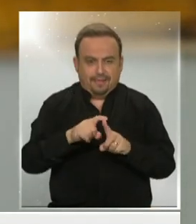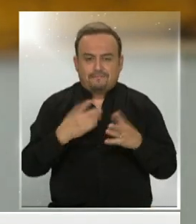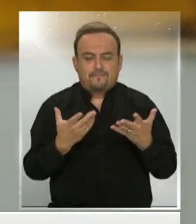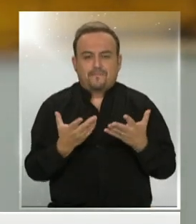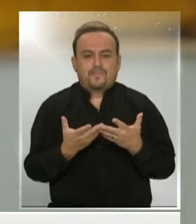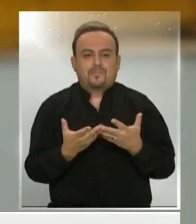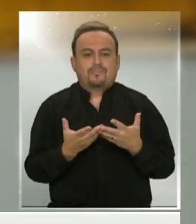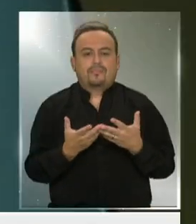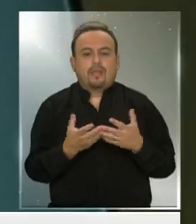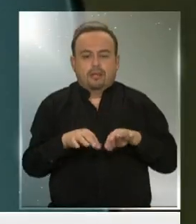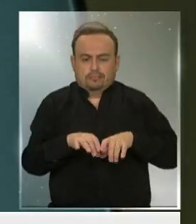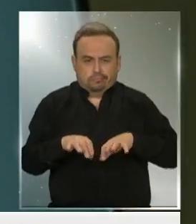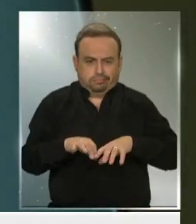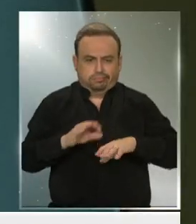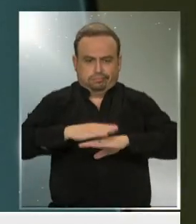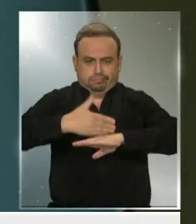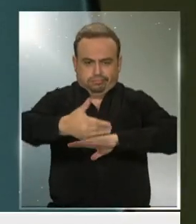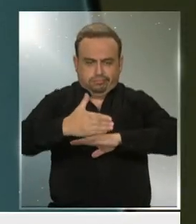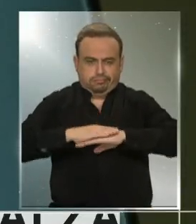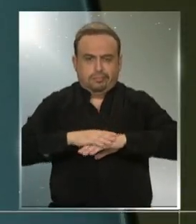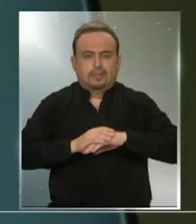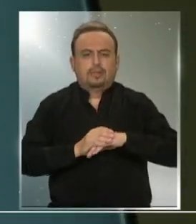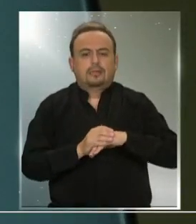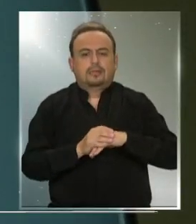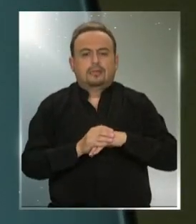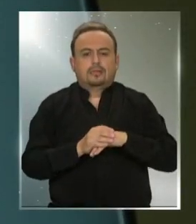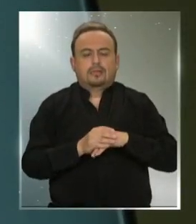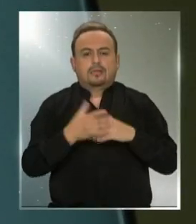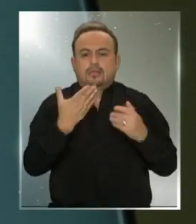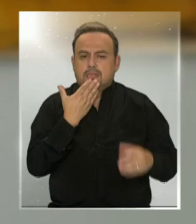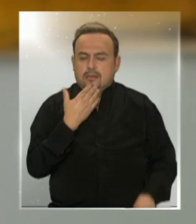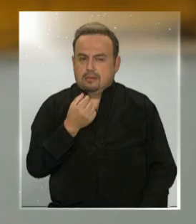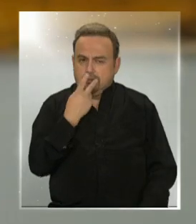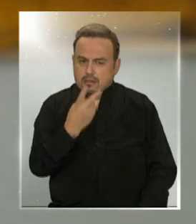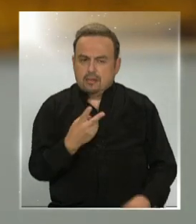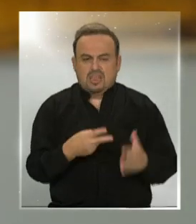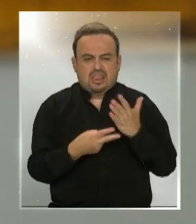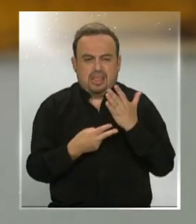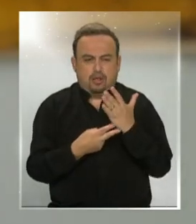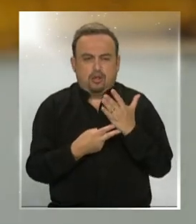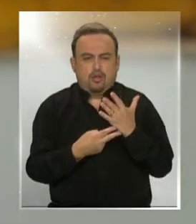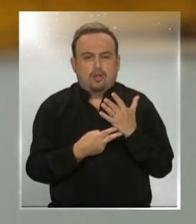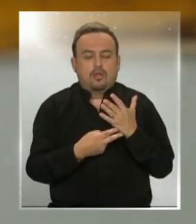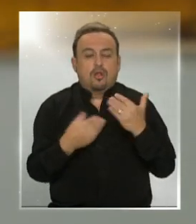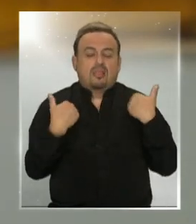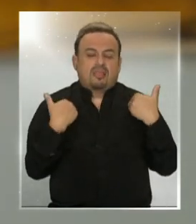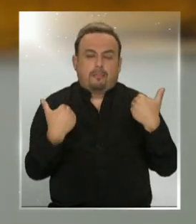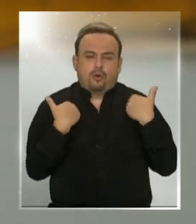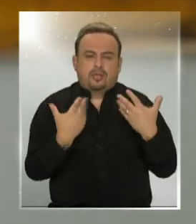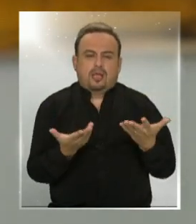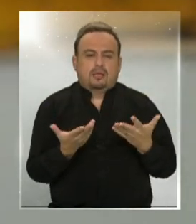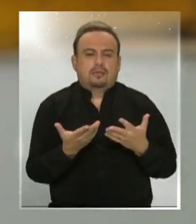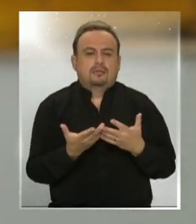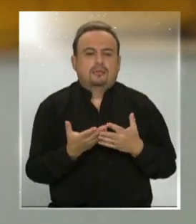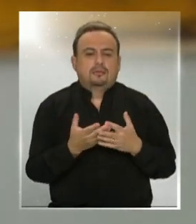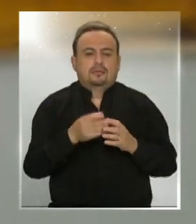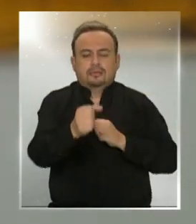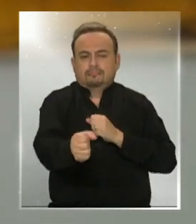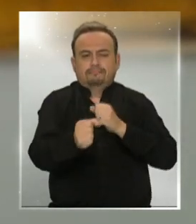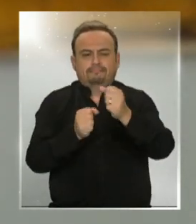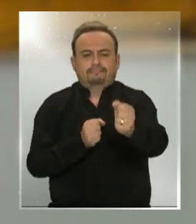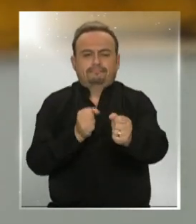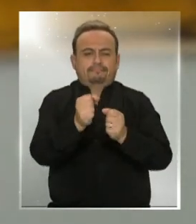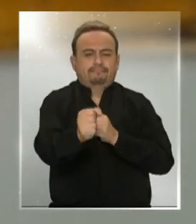office, como son los notebooks, como son los escritorios. También hemos visto que productos de deportes, por ejemplo, las máquinas